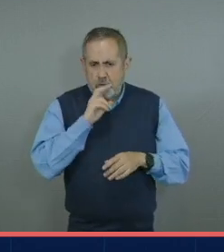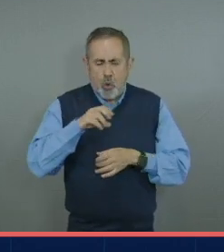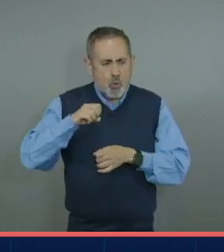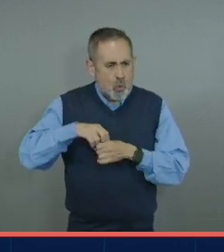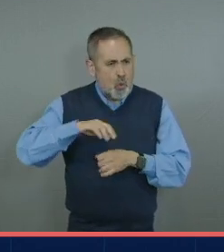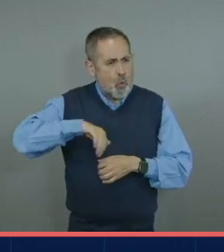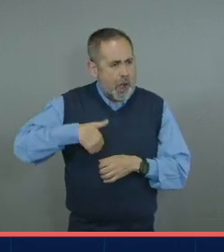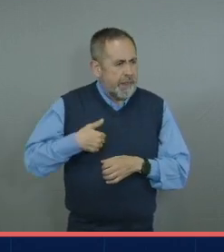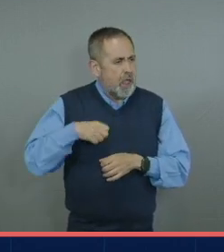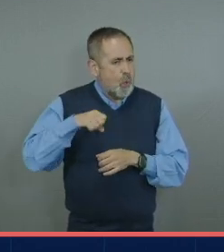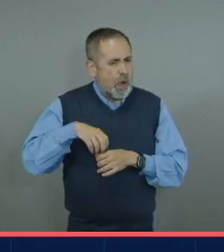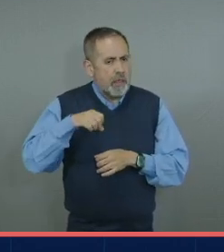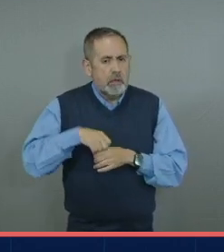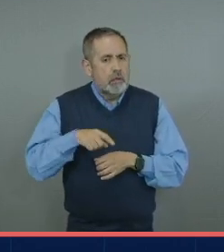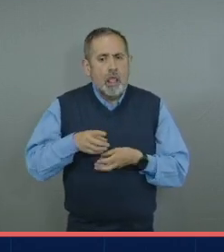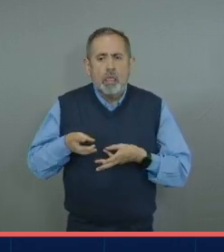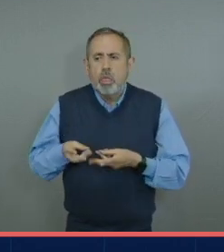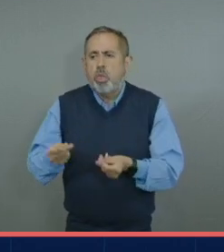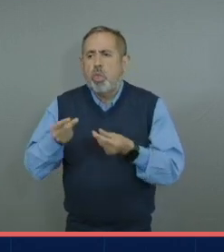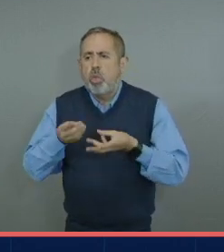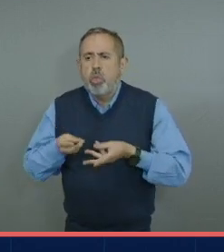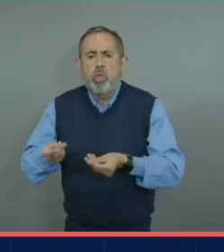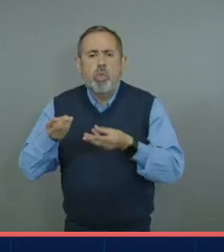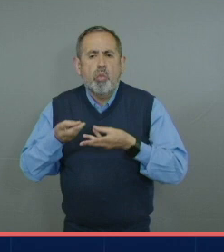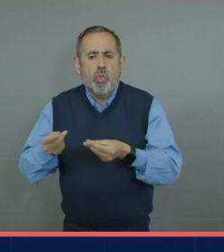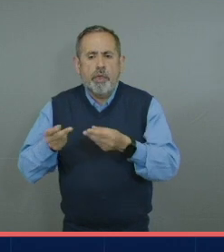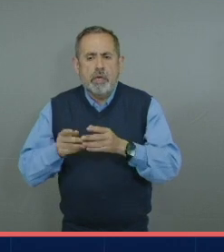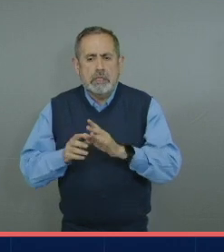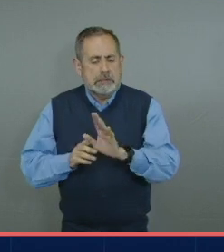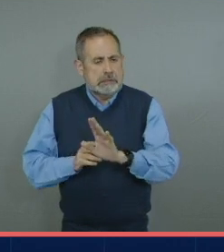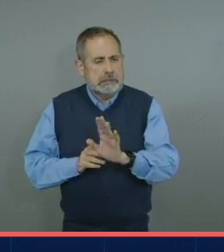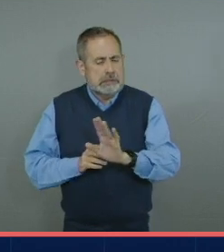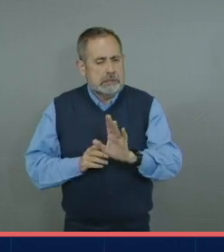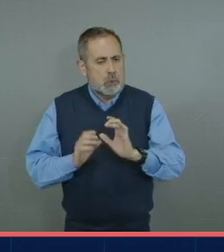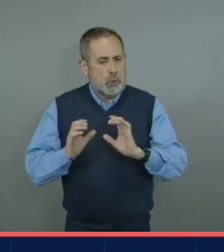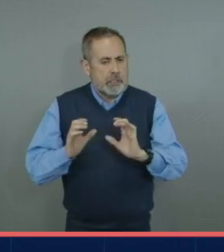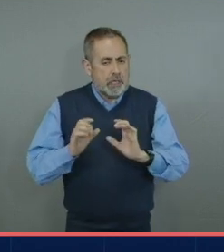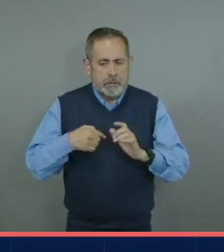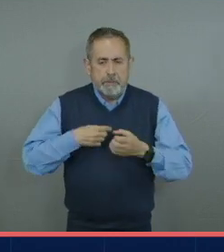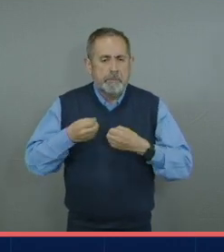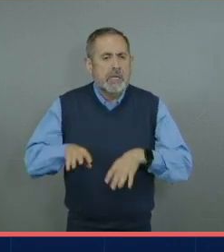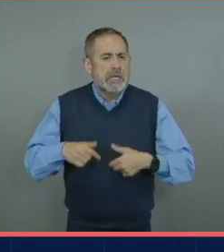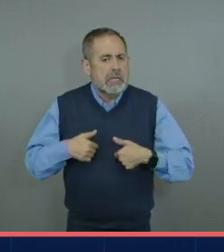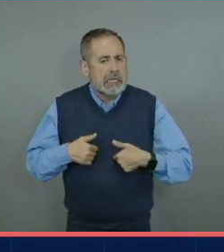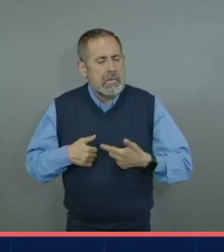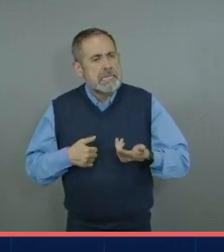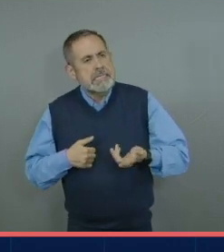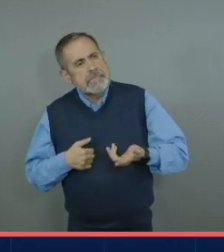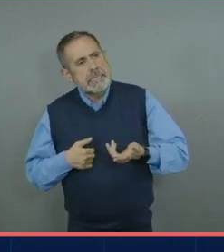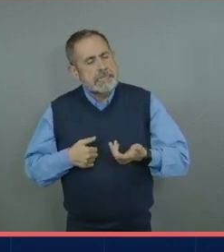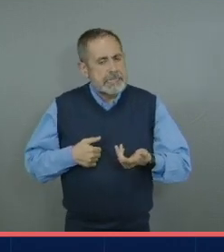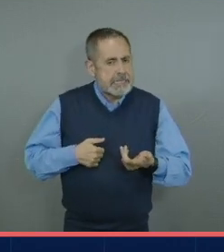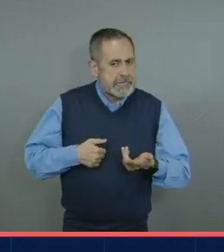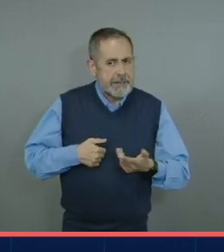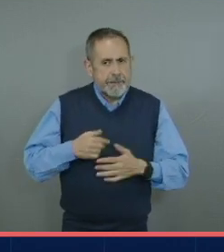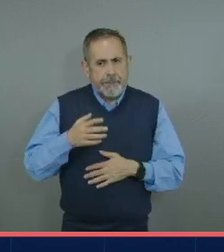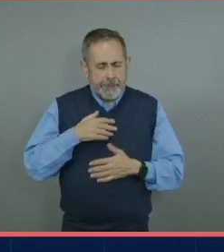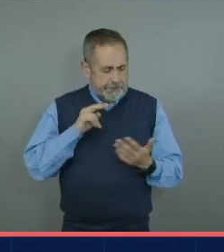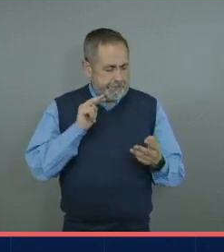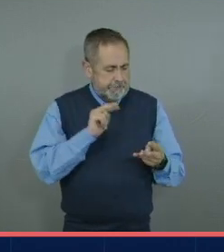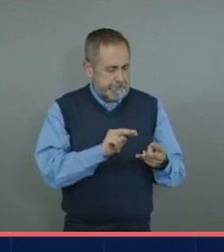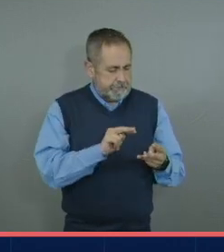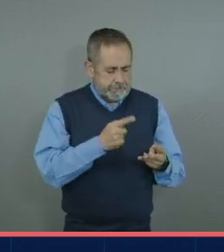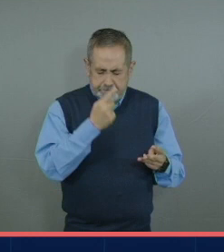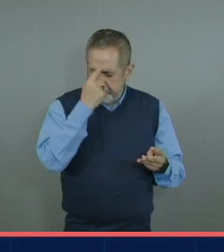están afectando a tu presupuesto, a tu dinero, a ti. Y en ese momento, de la vista dicen que nace el